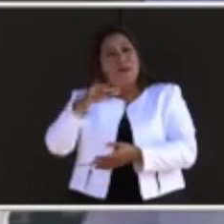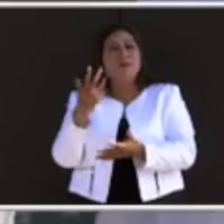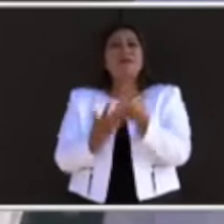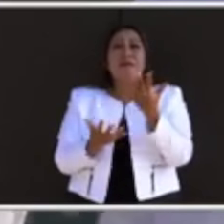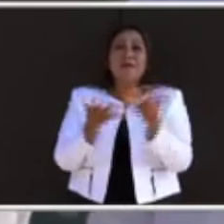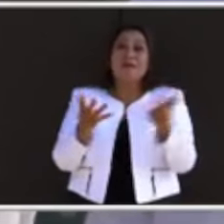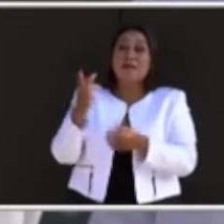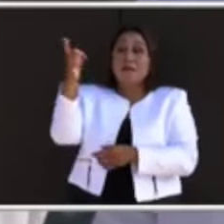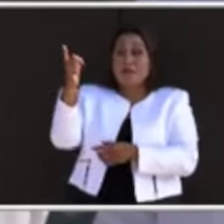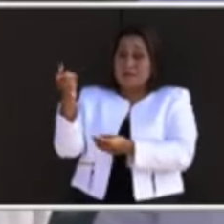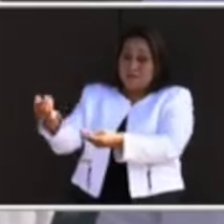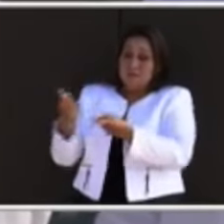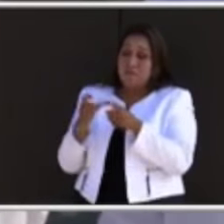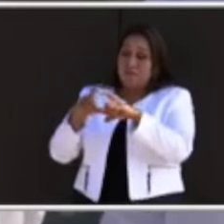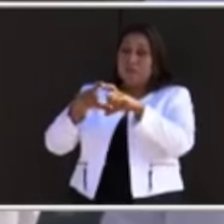Gracias, Clementina.